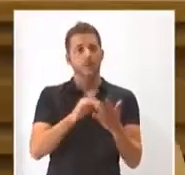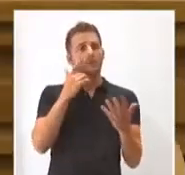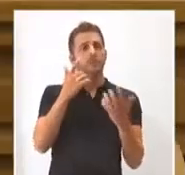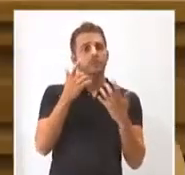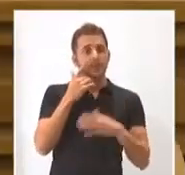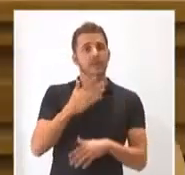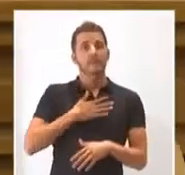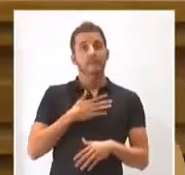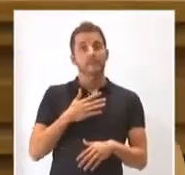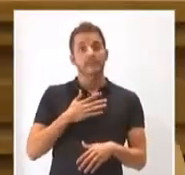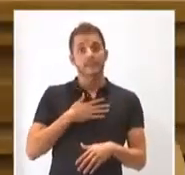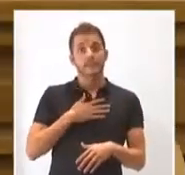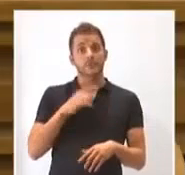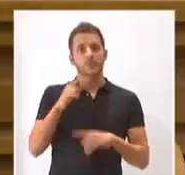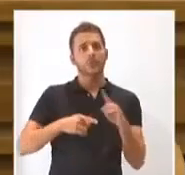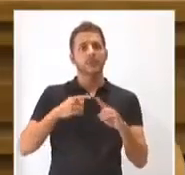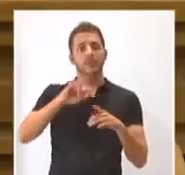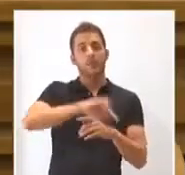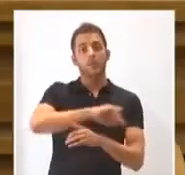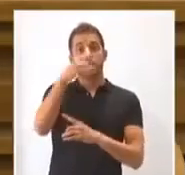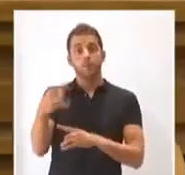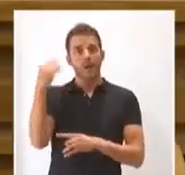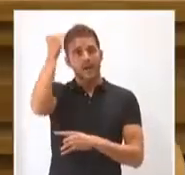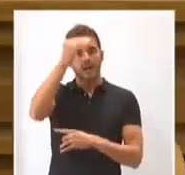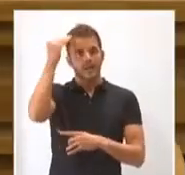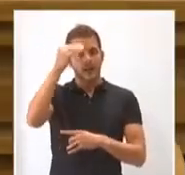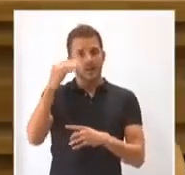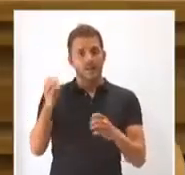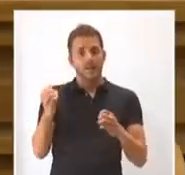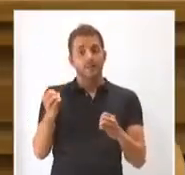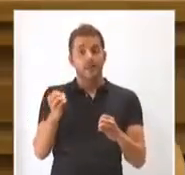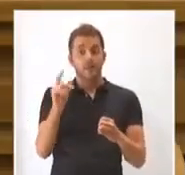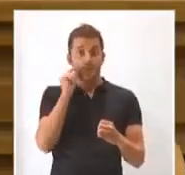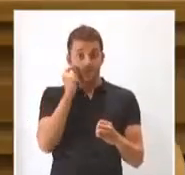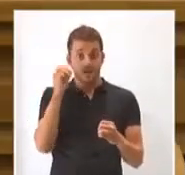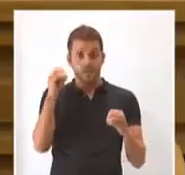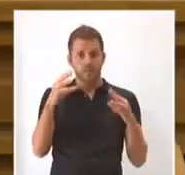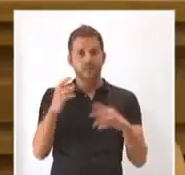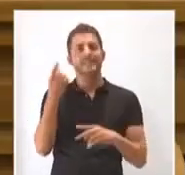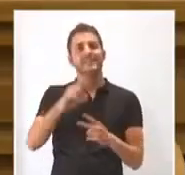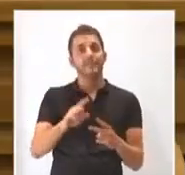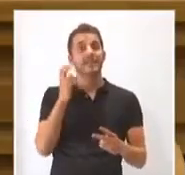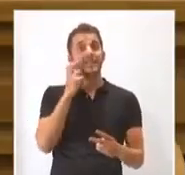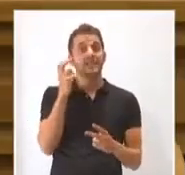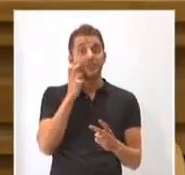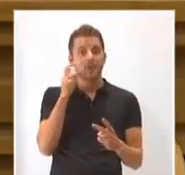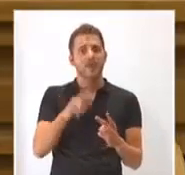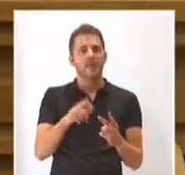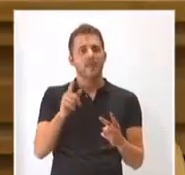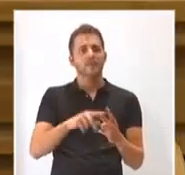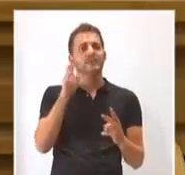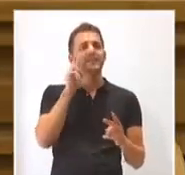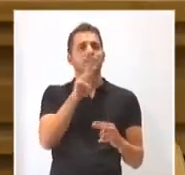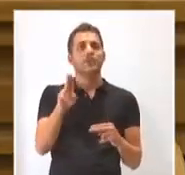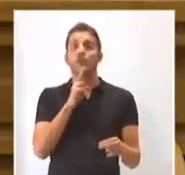patrimonio la iluminación del puente árabe de guadalajara ahí también vamos a plantear en sigüenza la gran exposición atemporal que